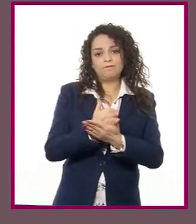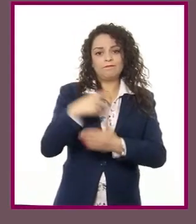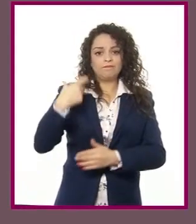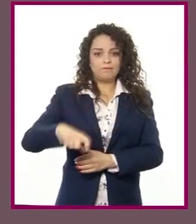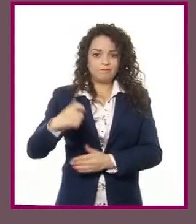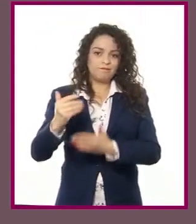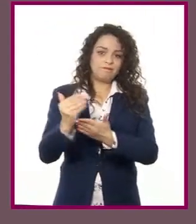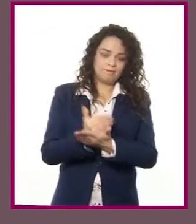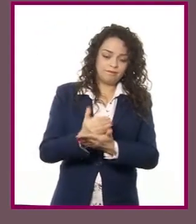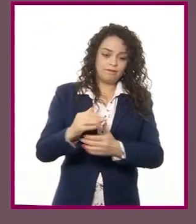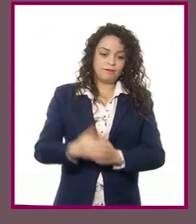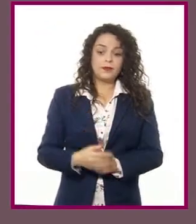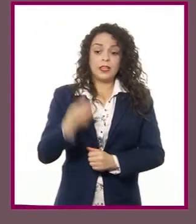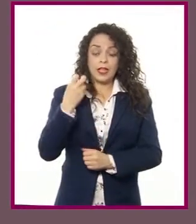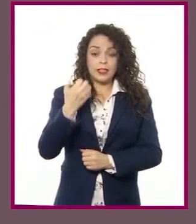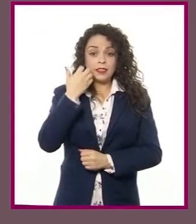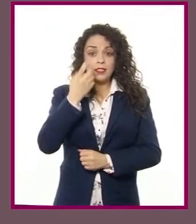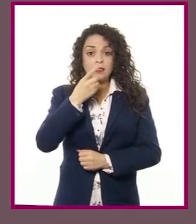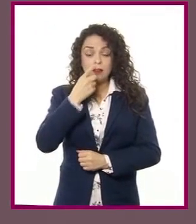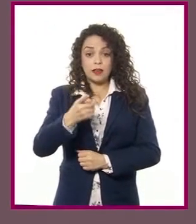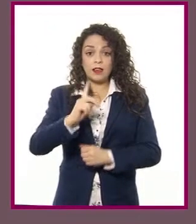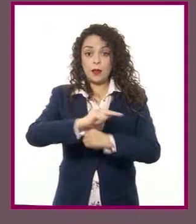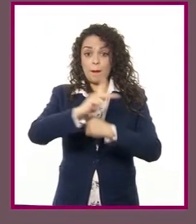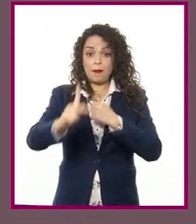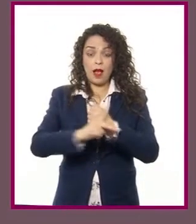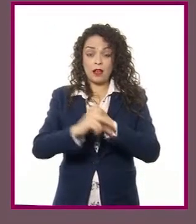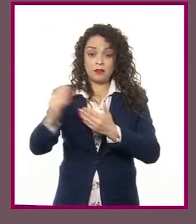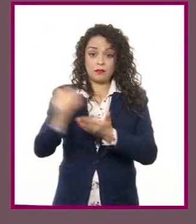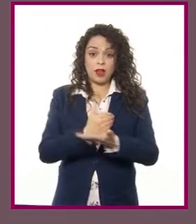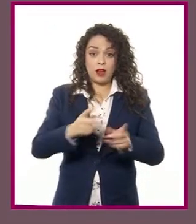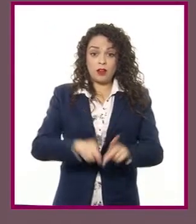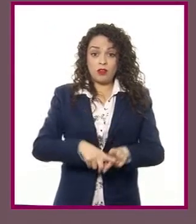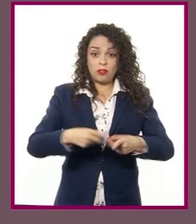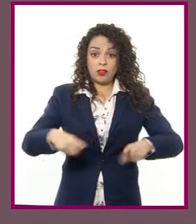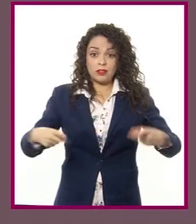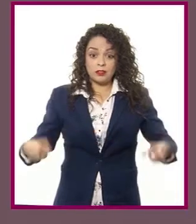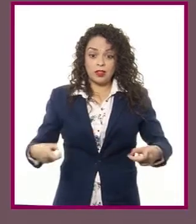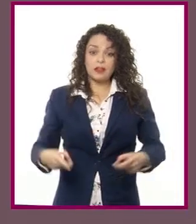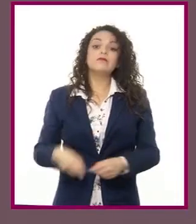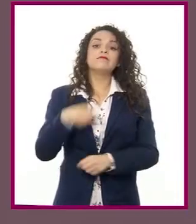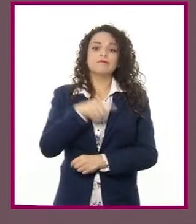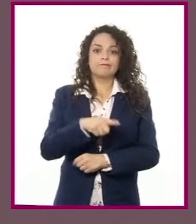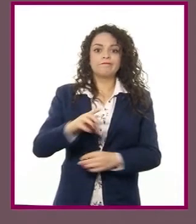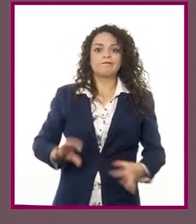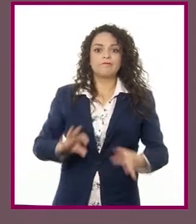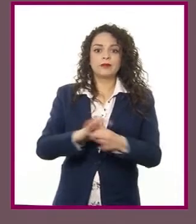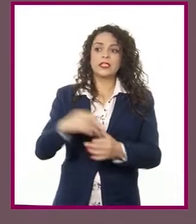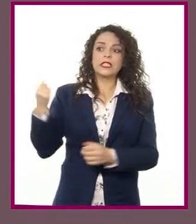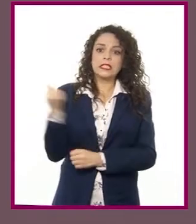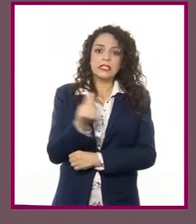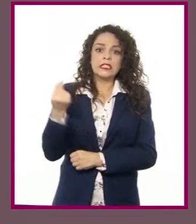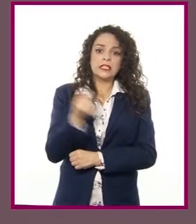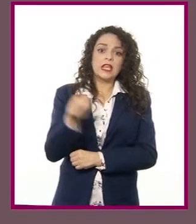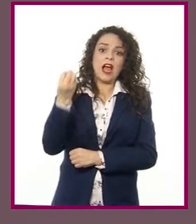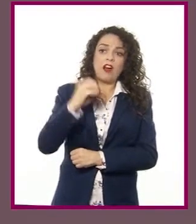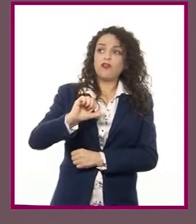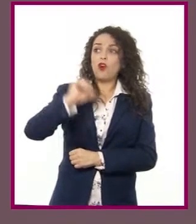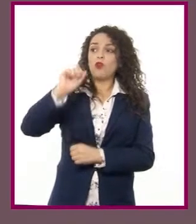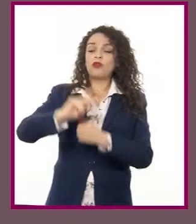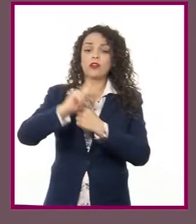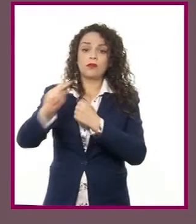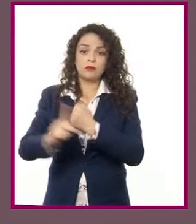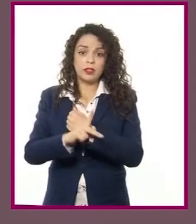Esto provocará que el país con una economía menos desarrollada se vuelva dependiente del otro, acabando así con su capacidad